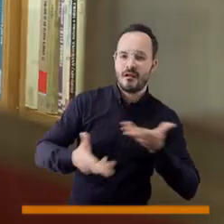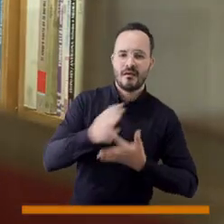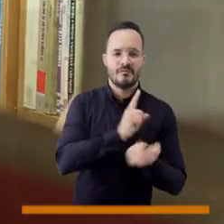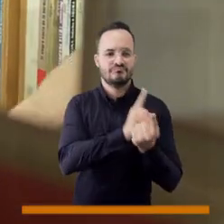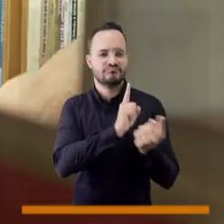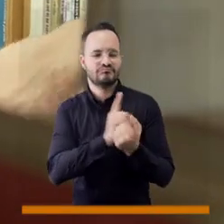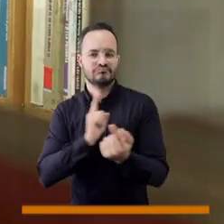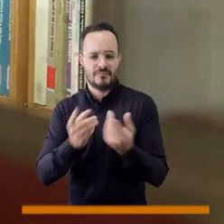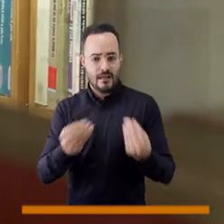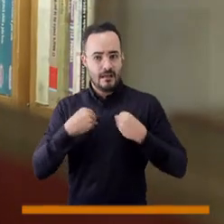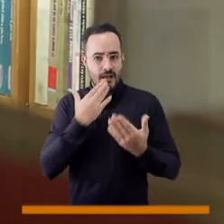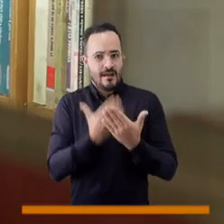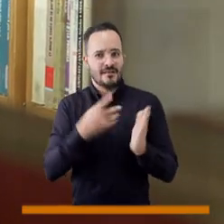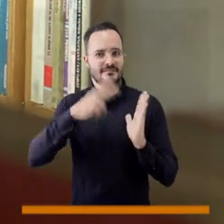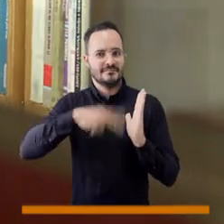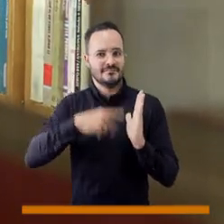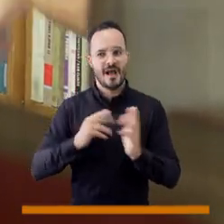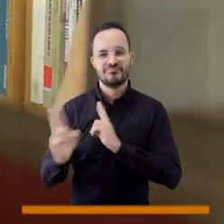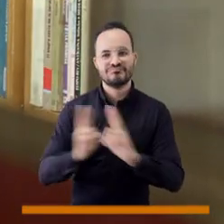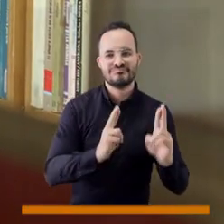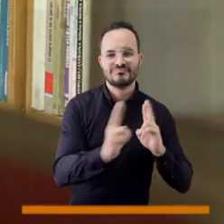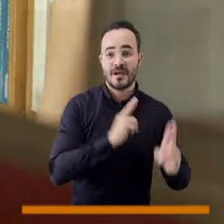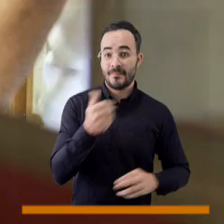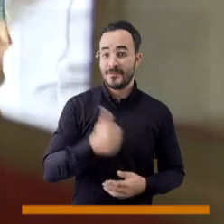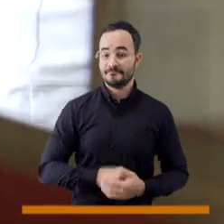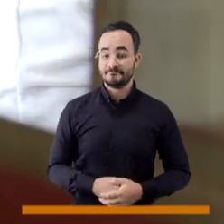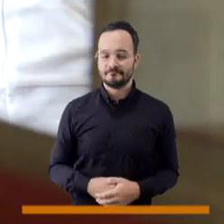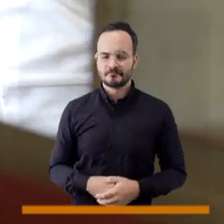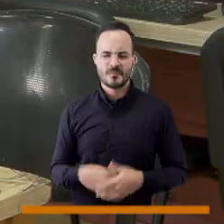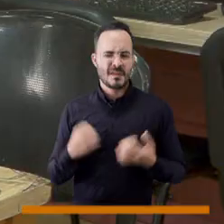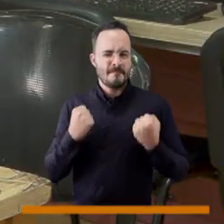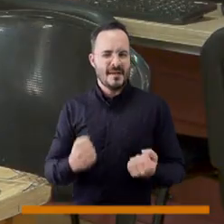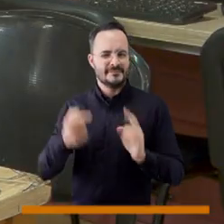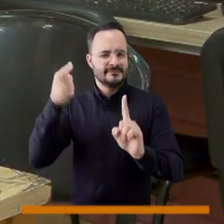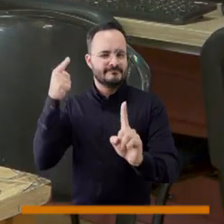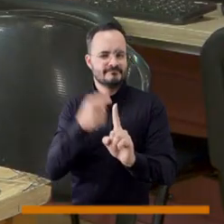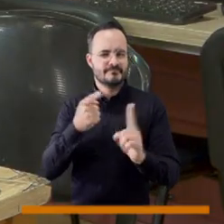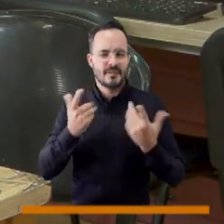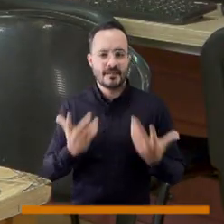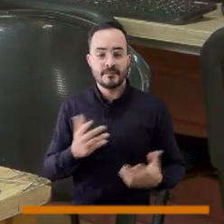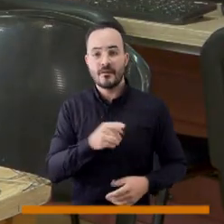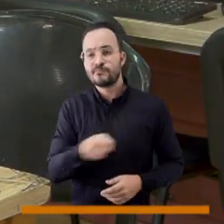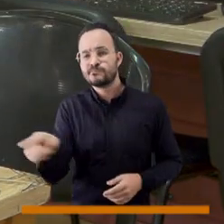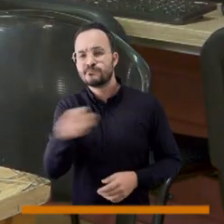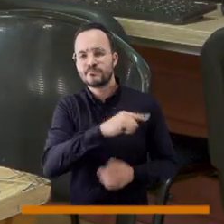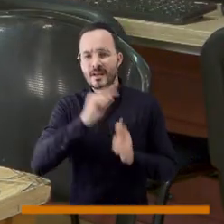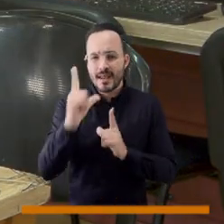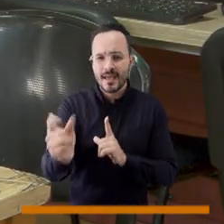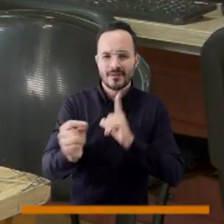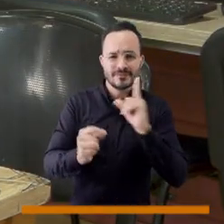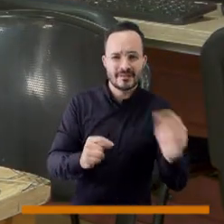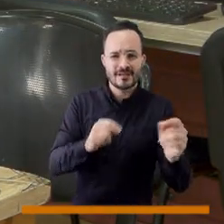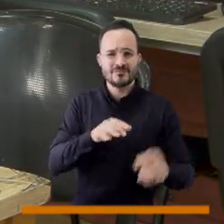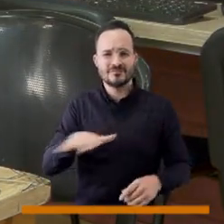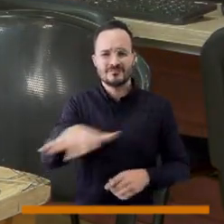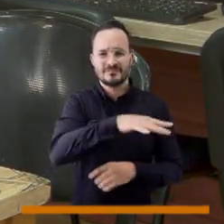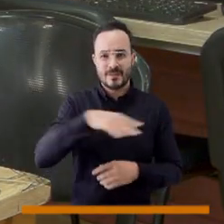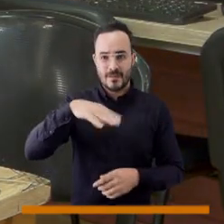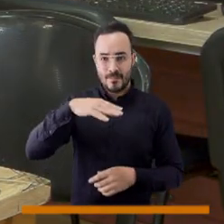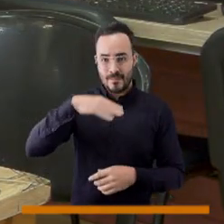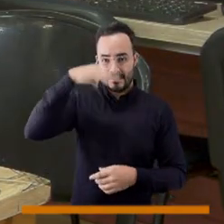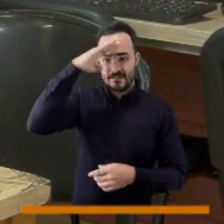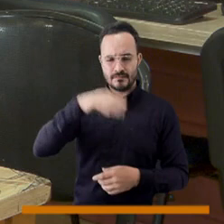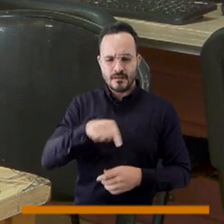encuentro, de relacionamiento con los demás, ¿cierto? La intención es llegar como a esos lugares más alejados del centro